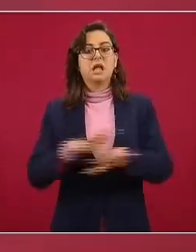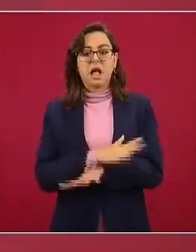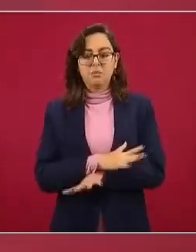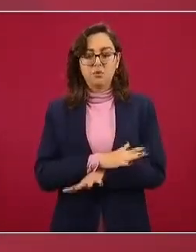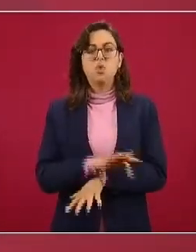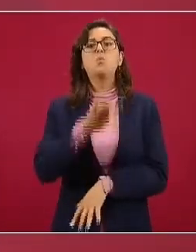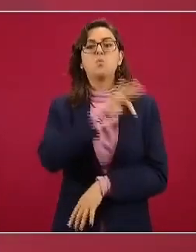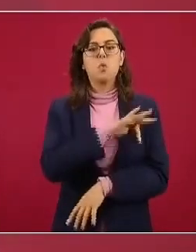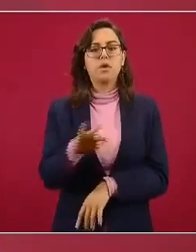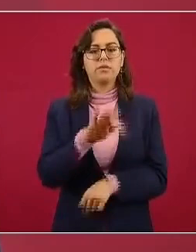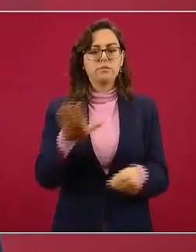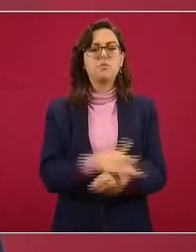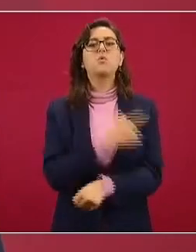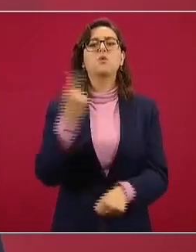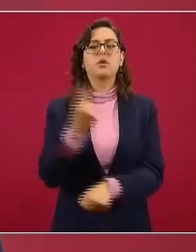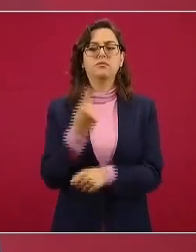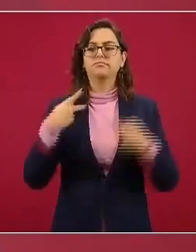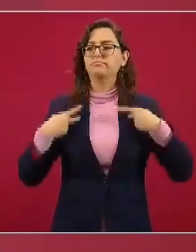Entonces,